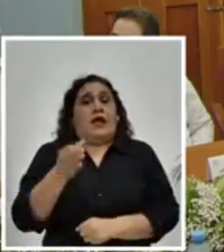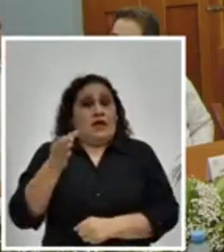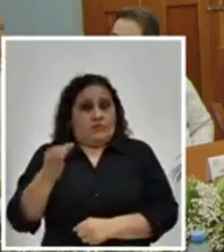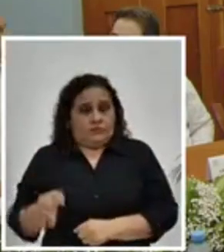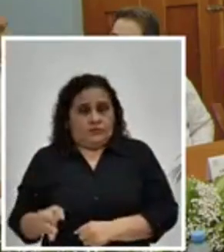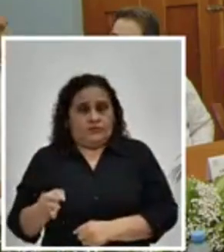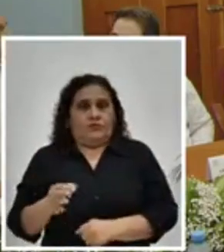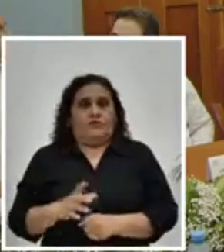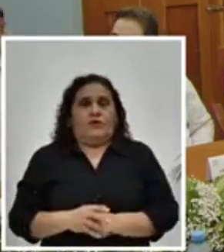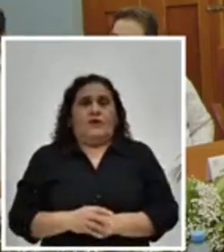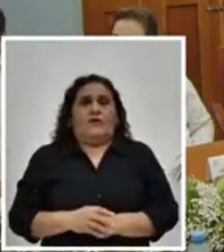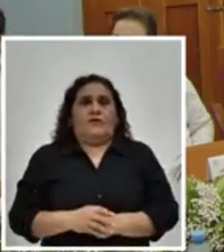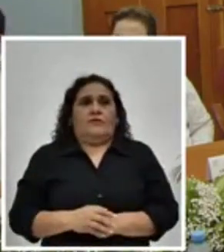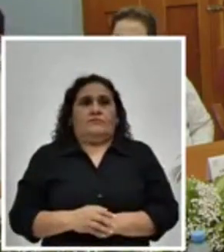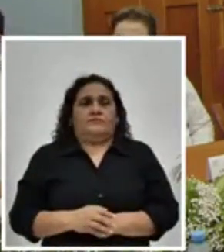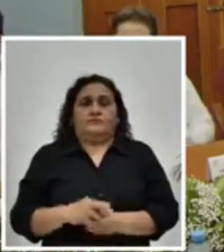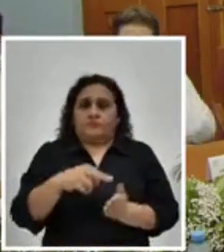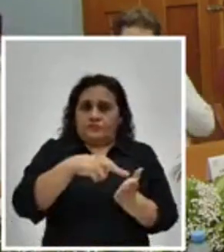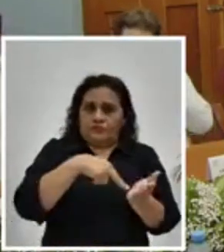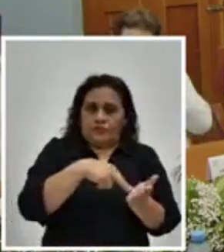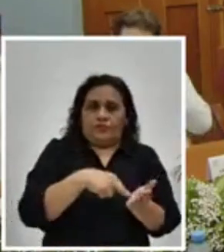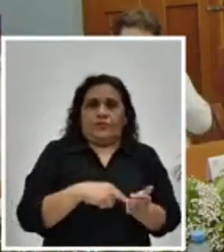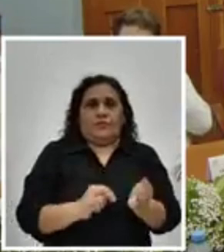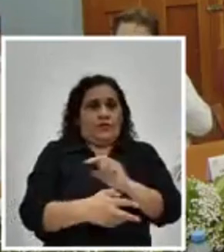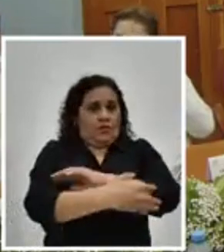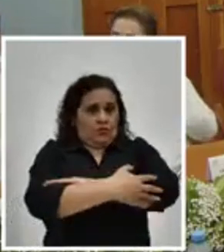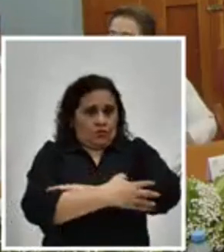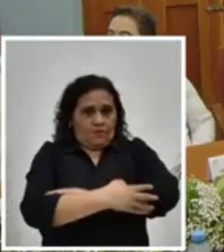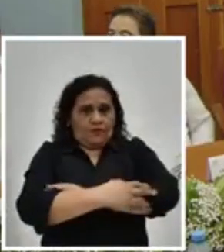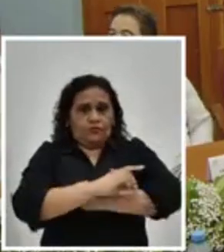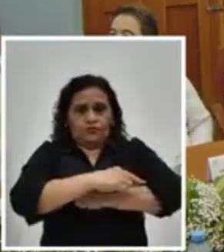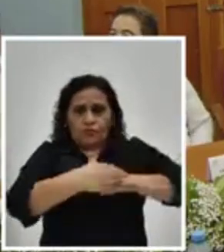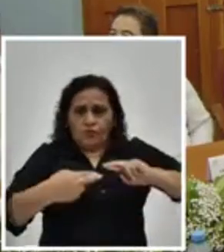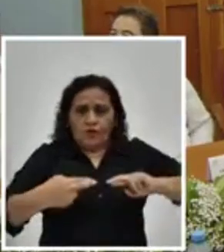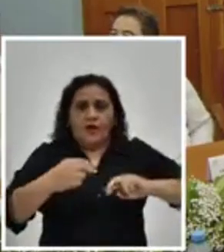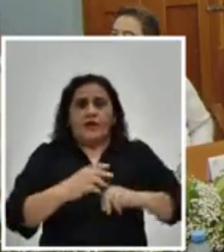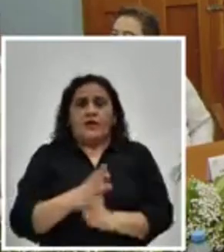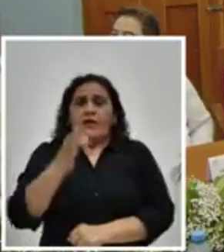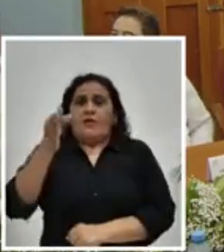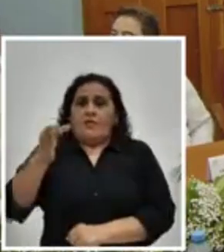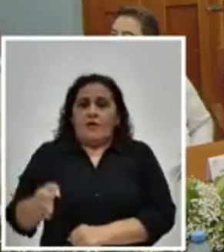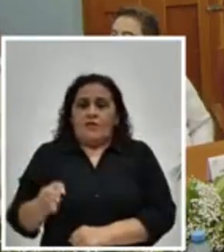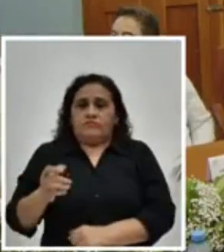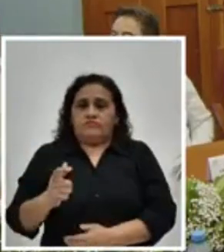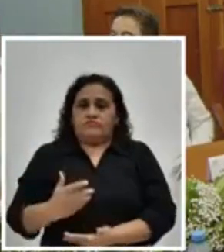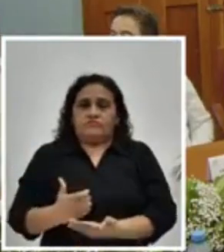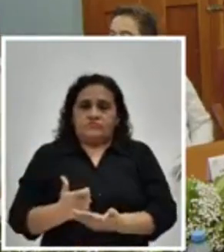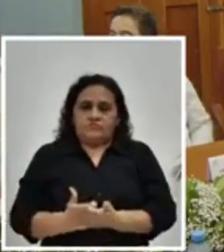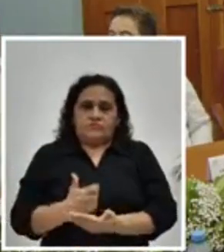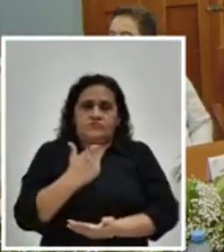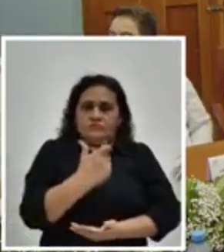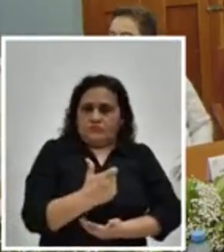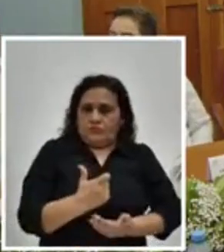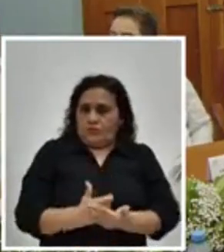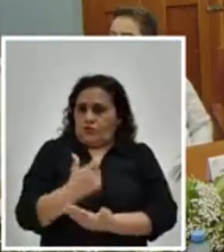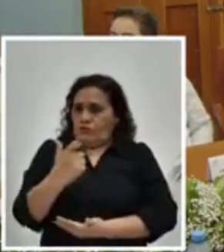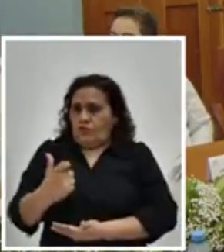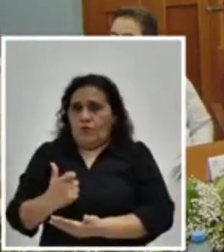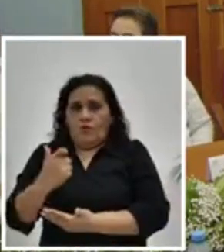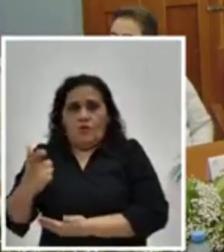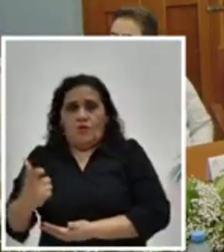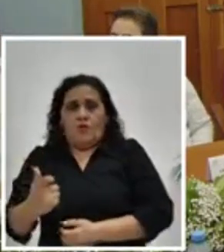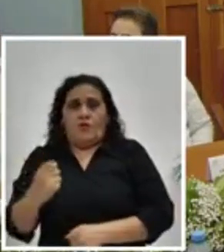la suscripción y firma de convenios de coordinación y la aprobación de presupuestos para ejercer